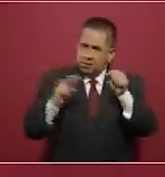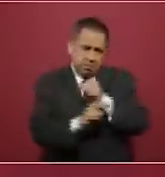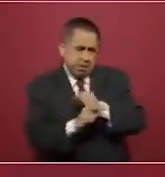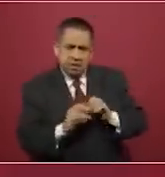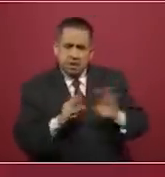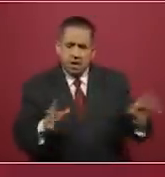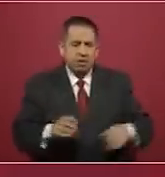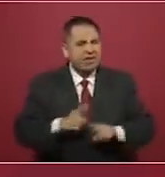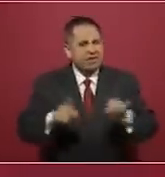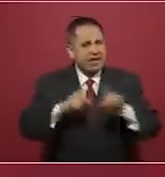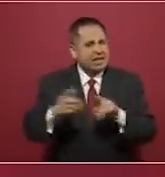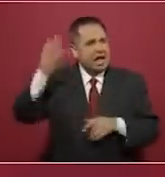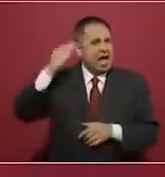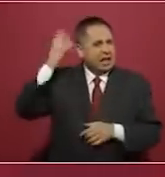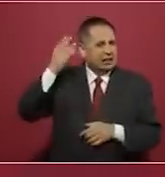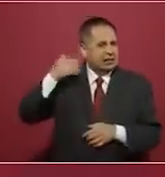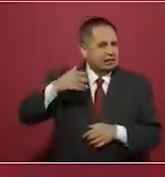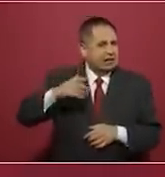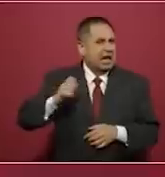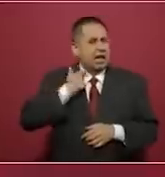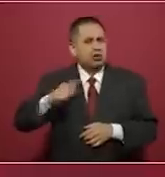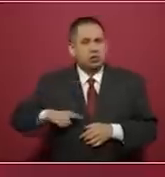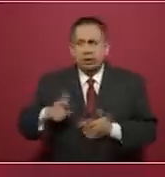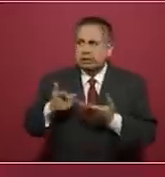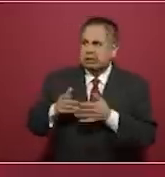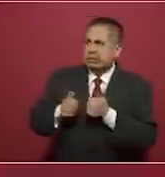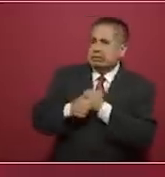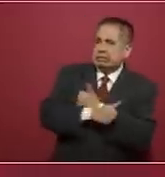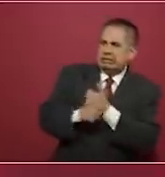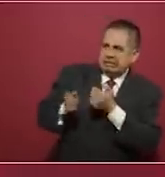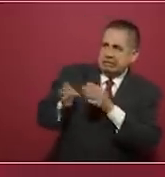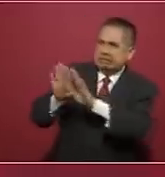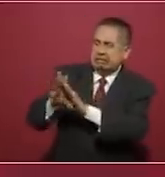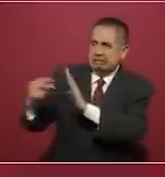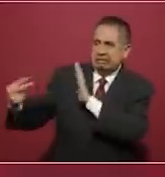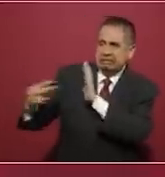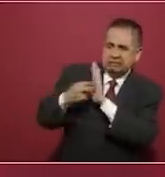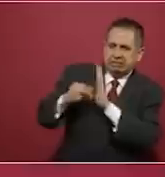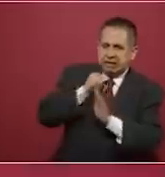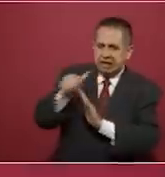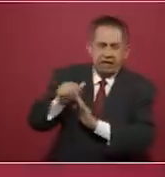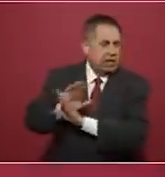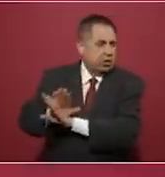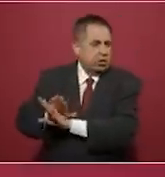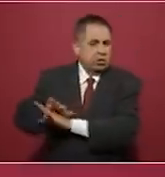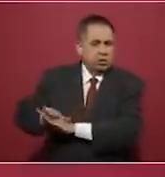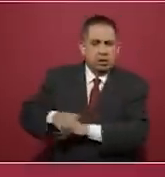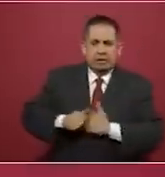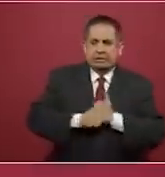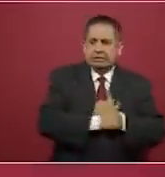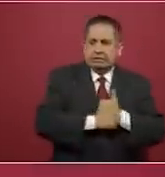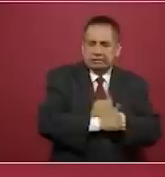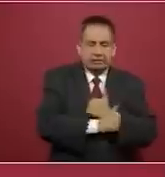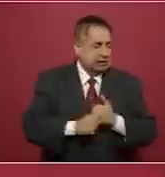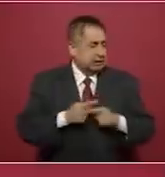a diferencia de lo que pasaba anteriormente de que no se permitía o había